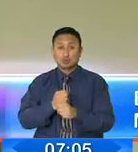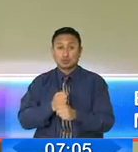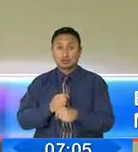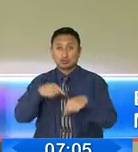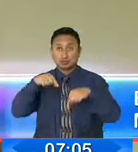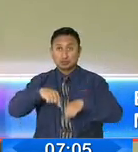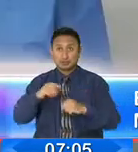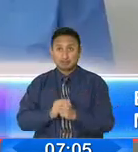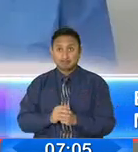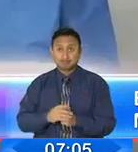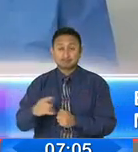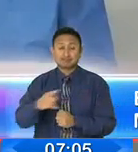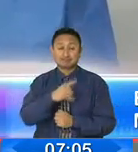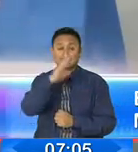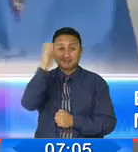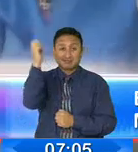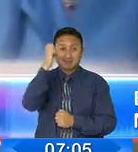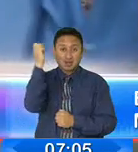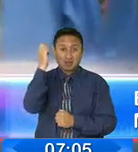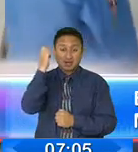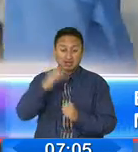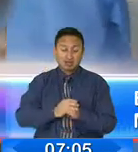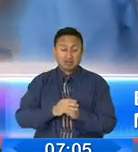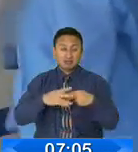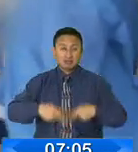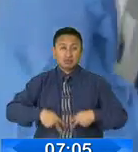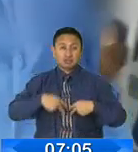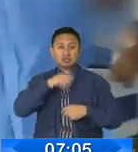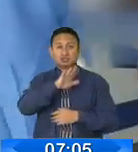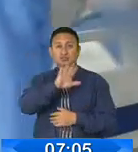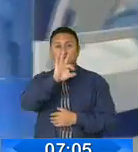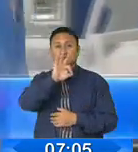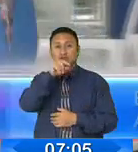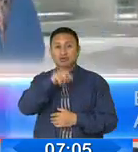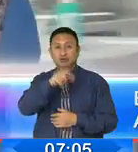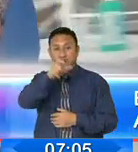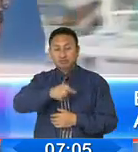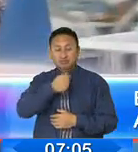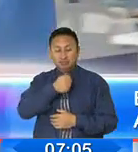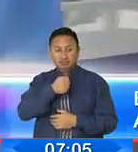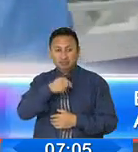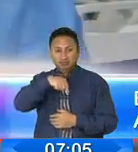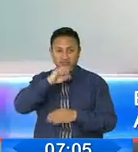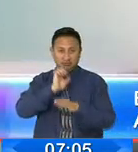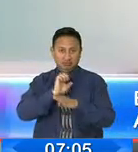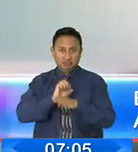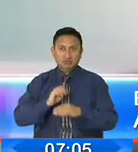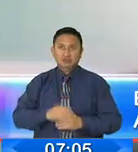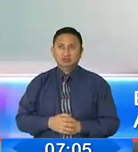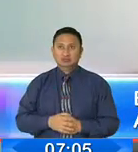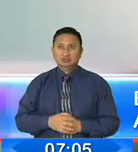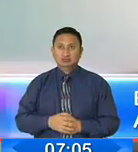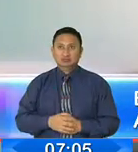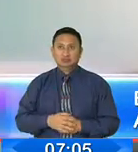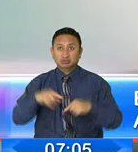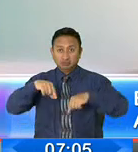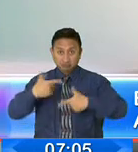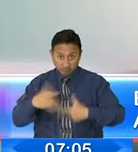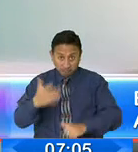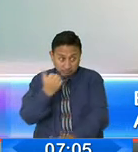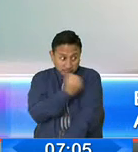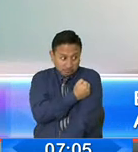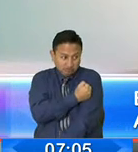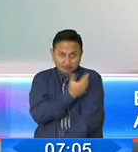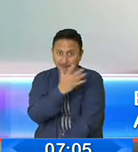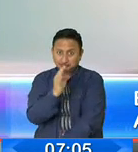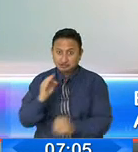coincide con una pandemia que ha acabado con la vida de 59 periodistas en el Ecuador. Pero resulta que no nos vacunan y somos